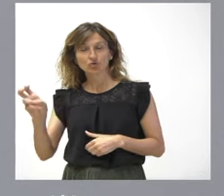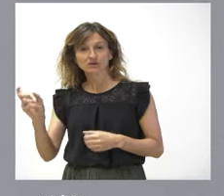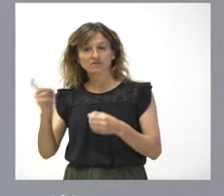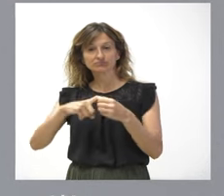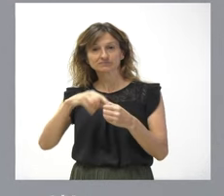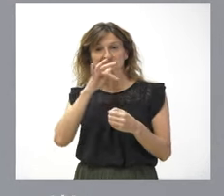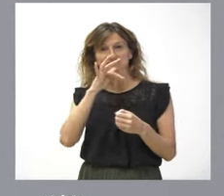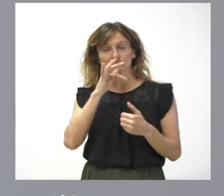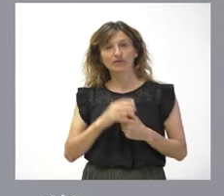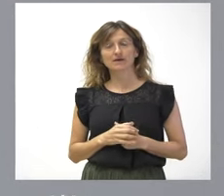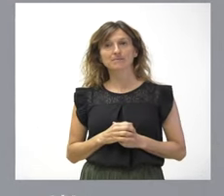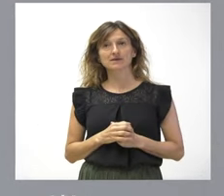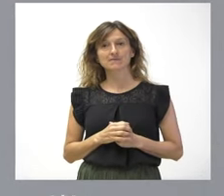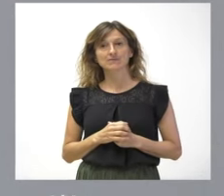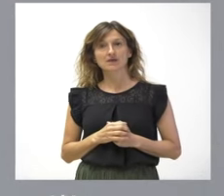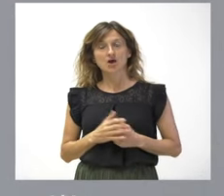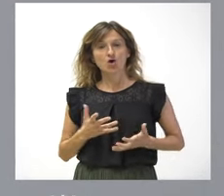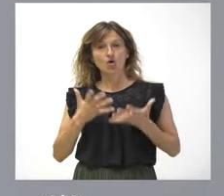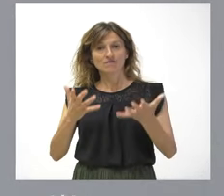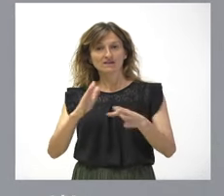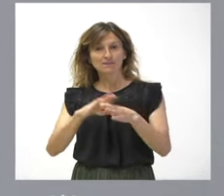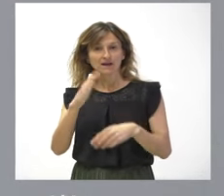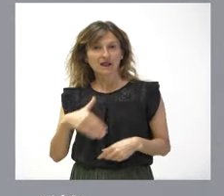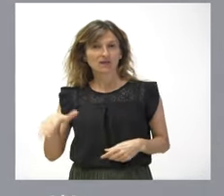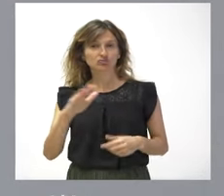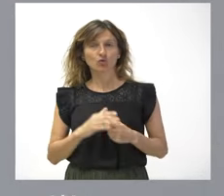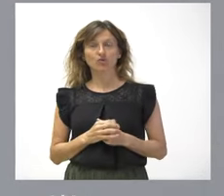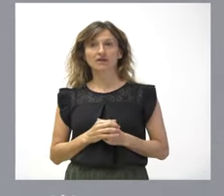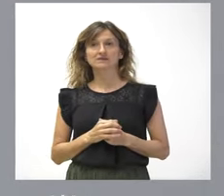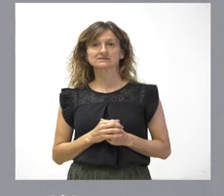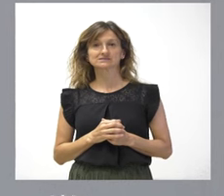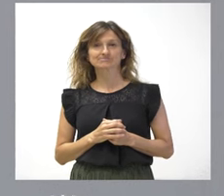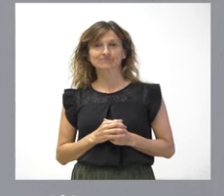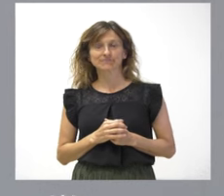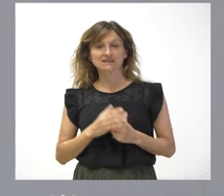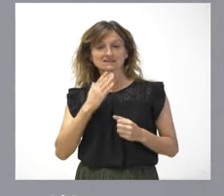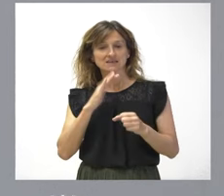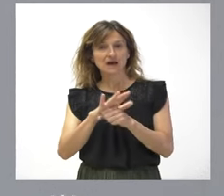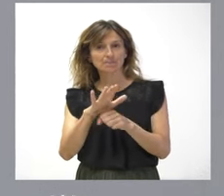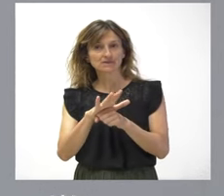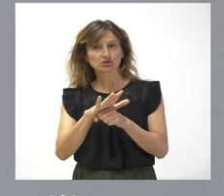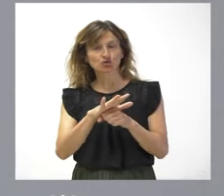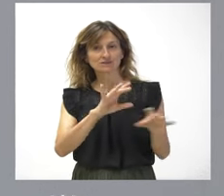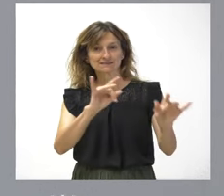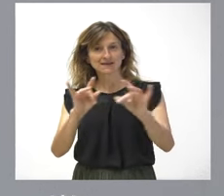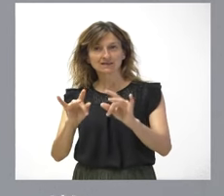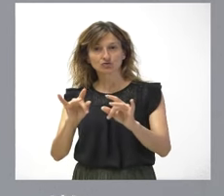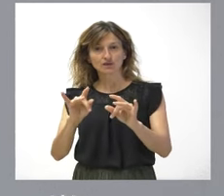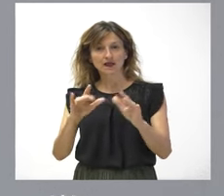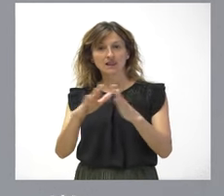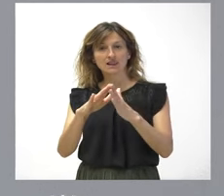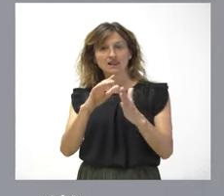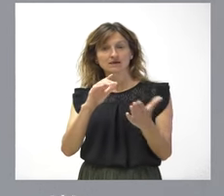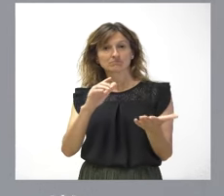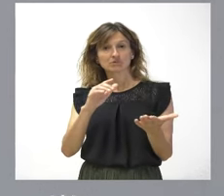hecho lógicamente la oferta se ha planteado para todas y en todo caso En aquellos ámbitos territoriales donde las diócesis no hayan